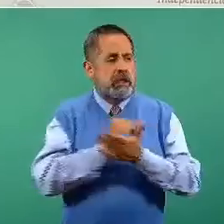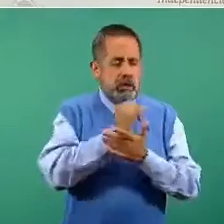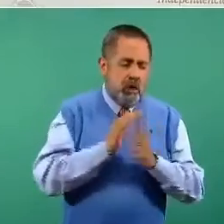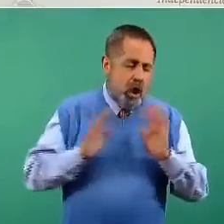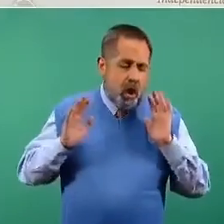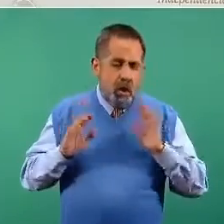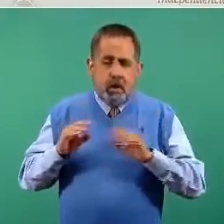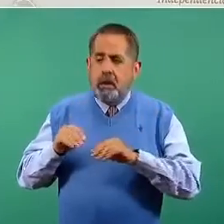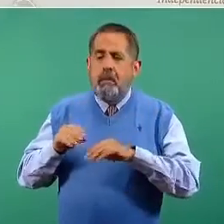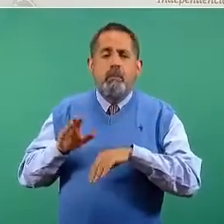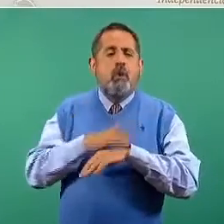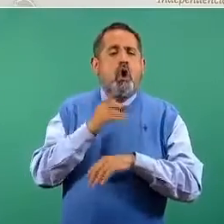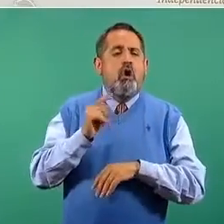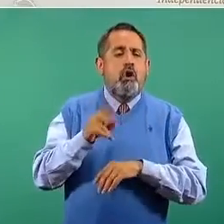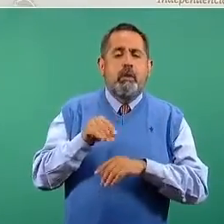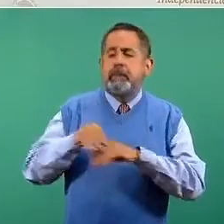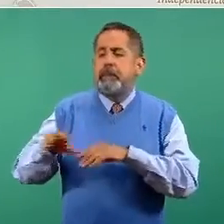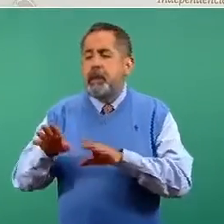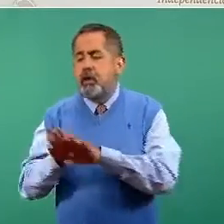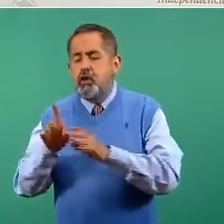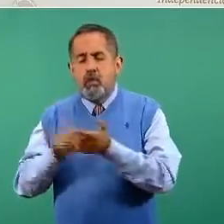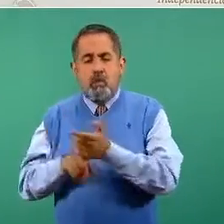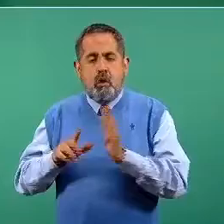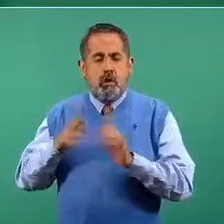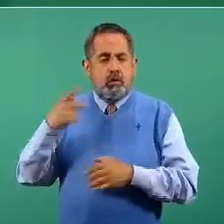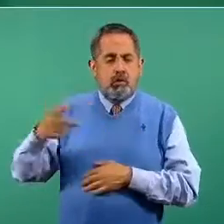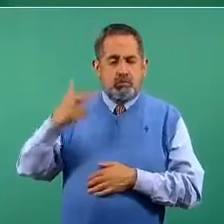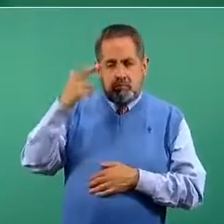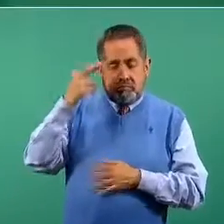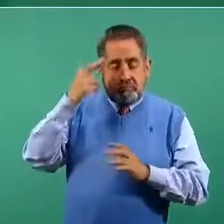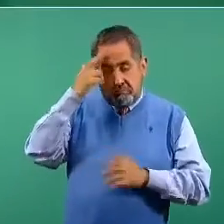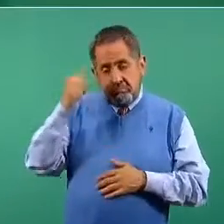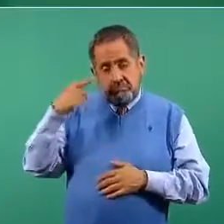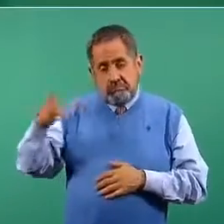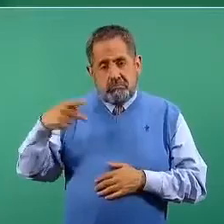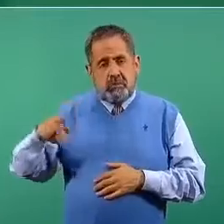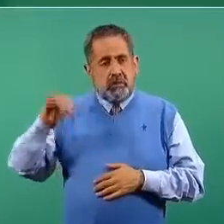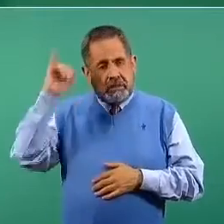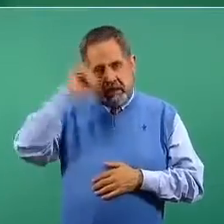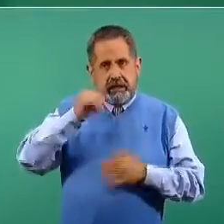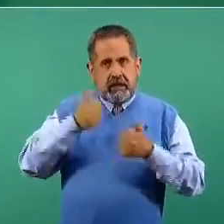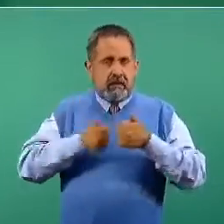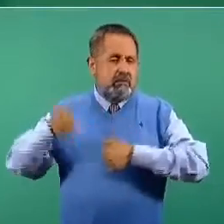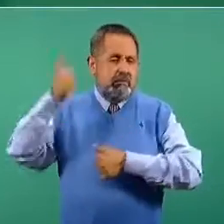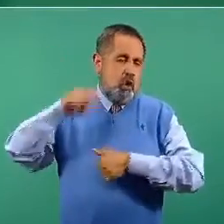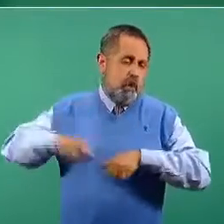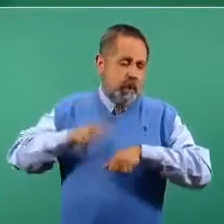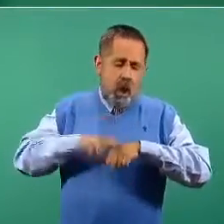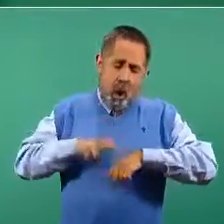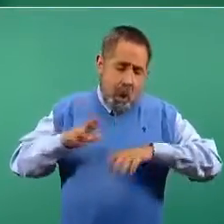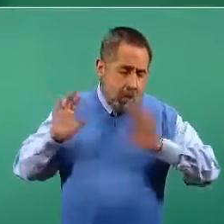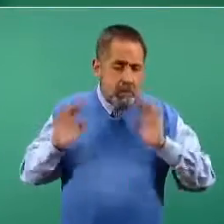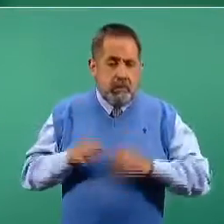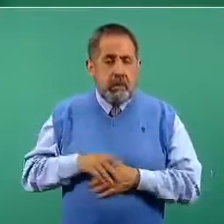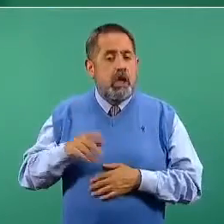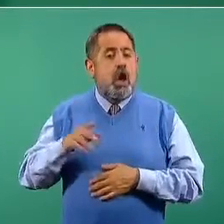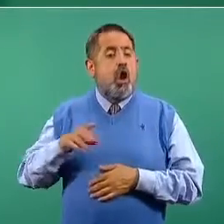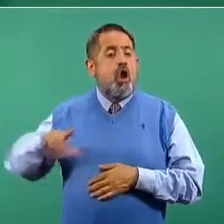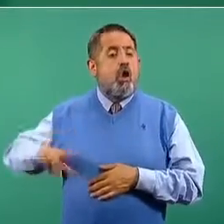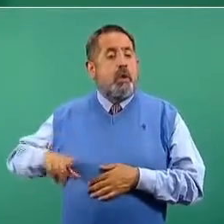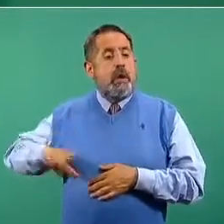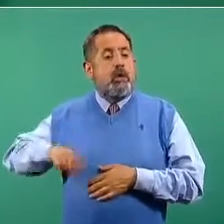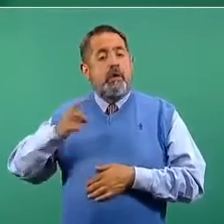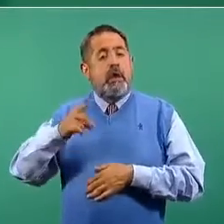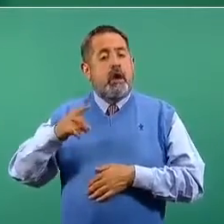veces influidas también por lo que es legítimo, las decisiones de sus jefes. Entonces, si la decisión del gobierno de Nuevo